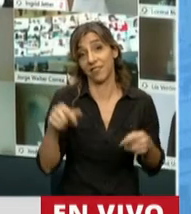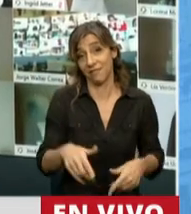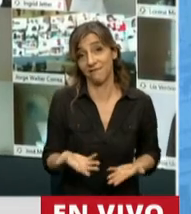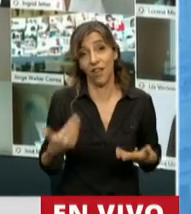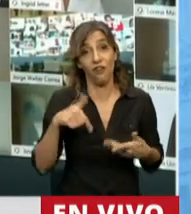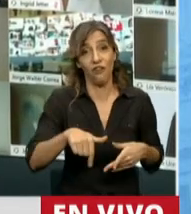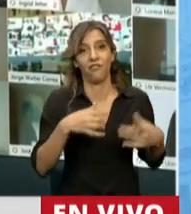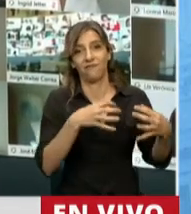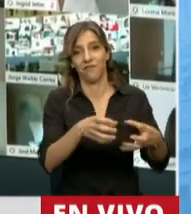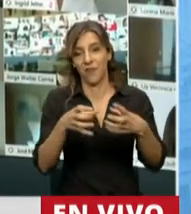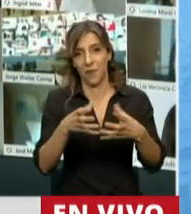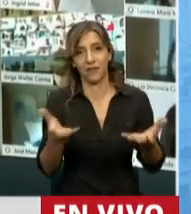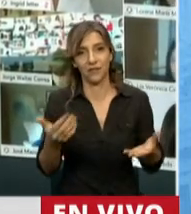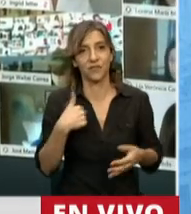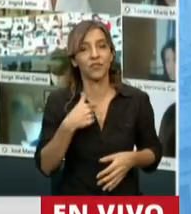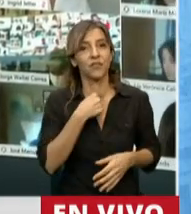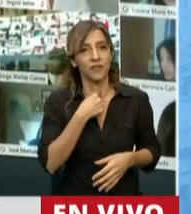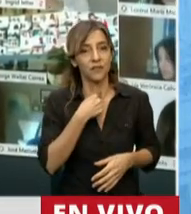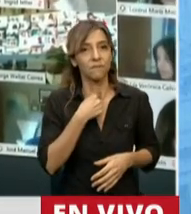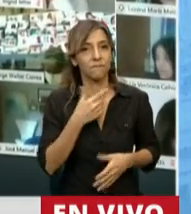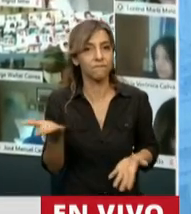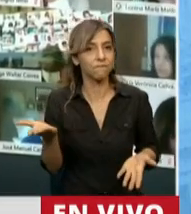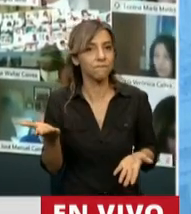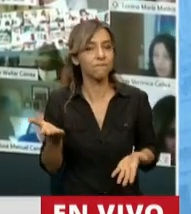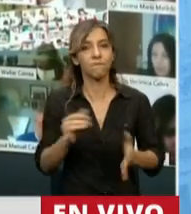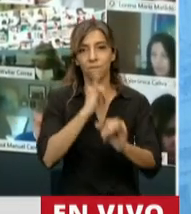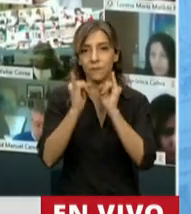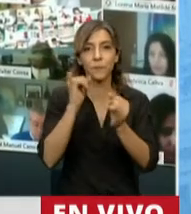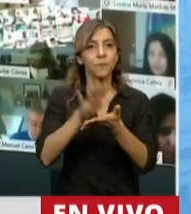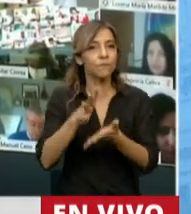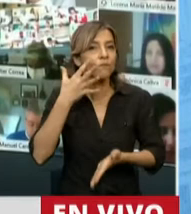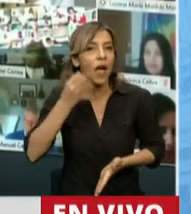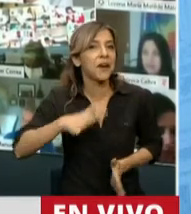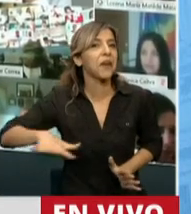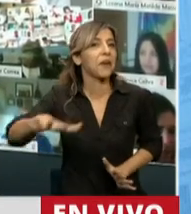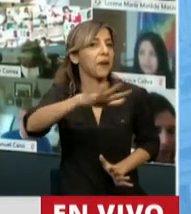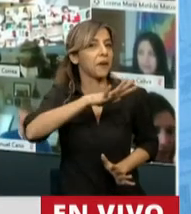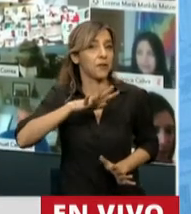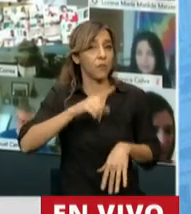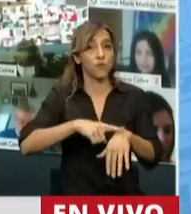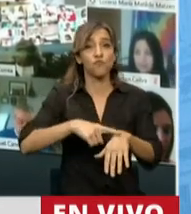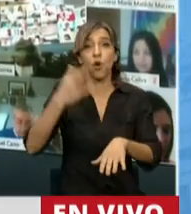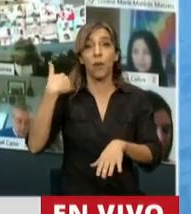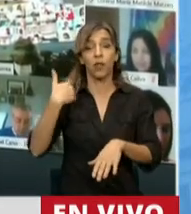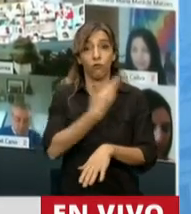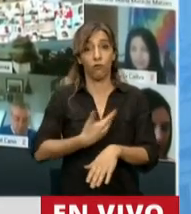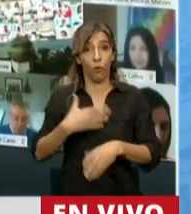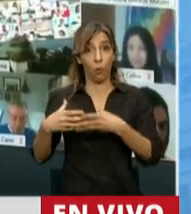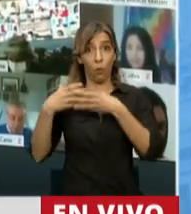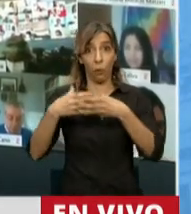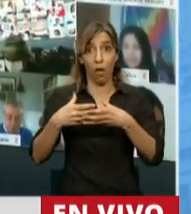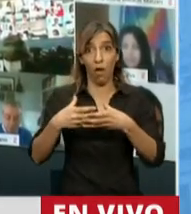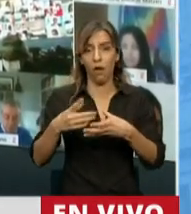de mencionar la realidad en la que nosotros nos encontramos el país cuando asumimos este gobierno. Un